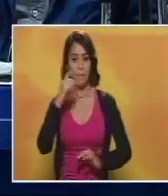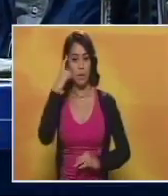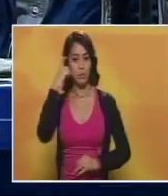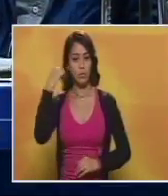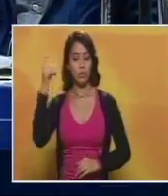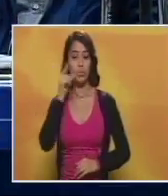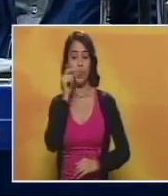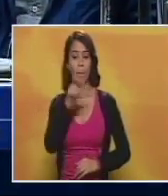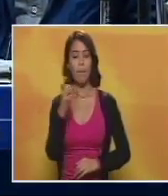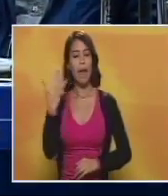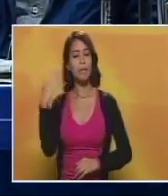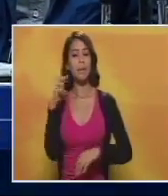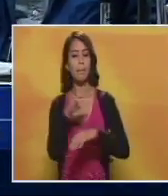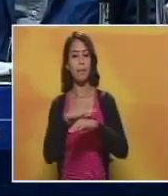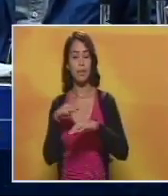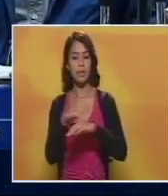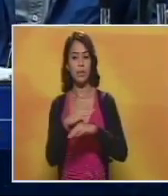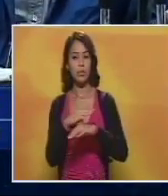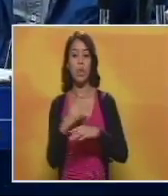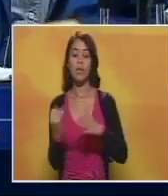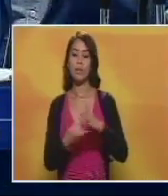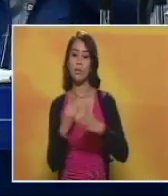Los detalles en breve, ya volvemos.